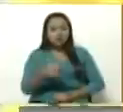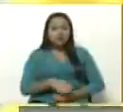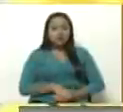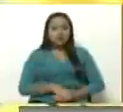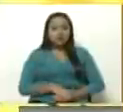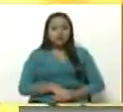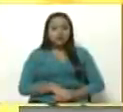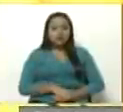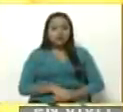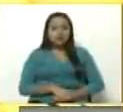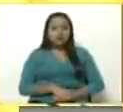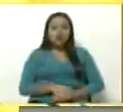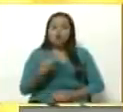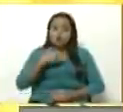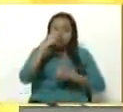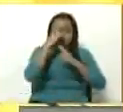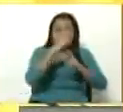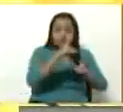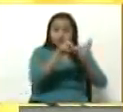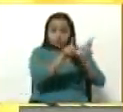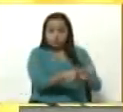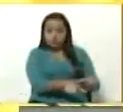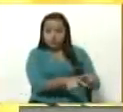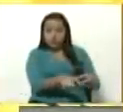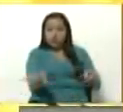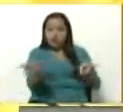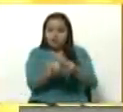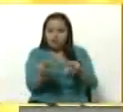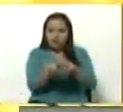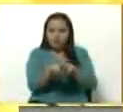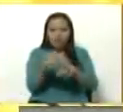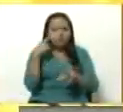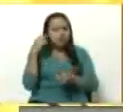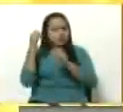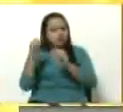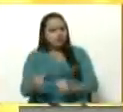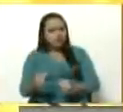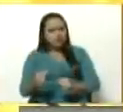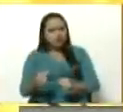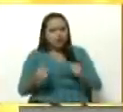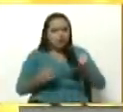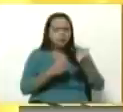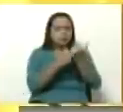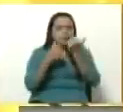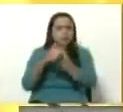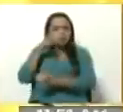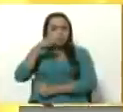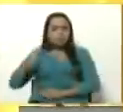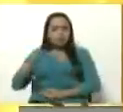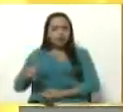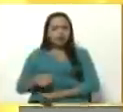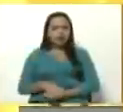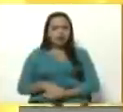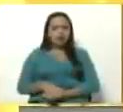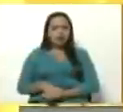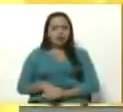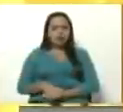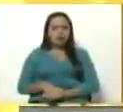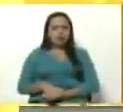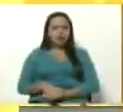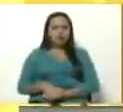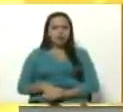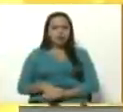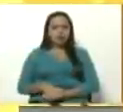le respeto, estoy seguro que este maravilloso pueblo nos respetará en nuestra gobernanza. De tal